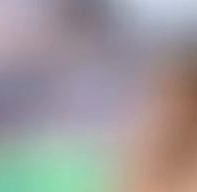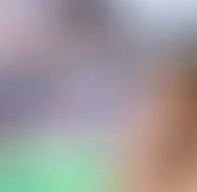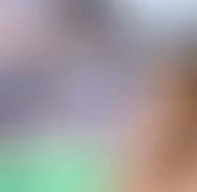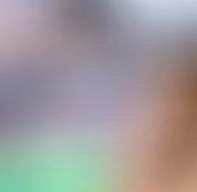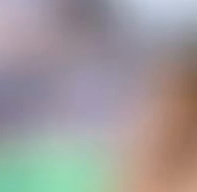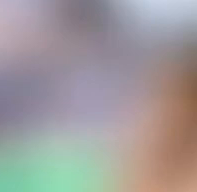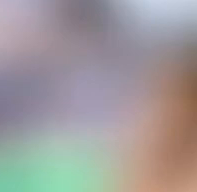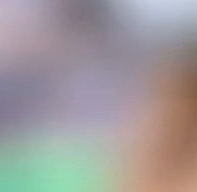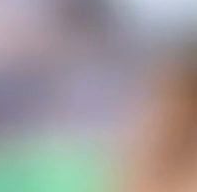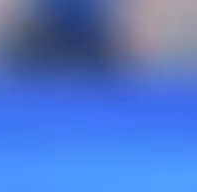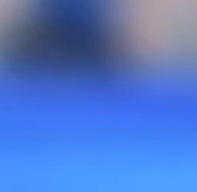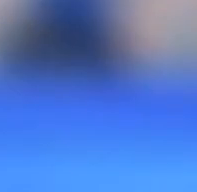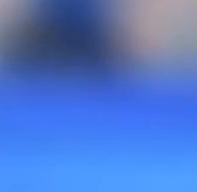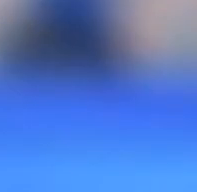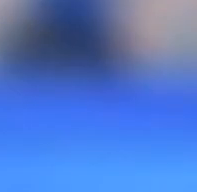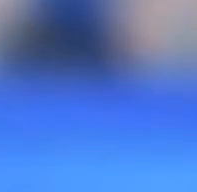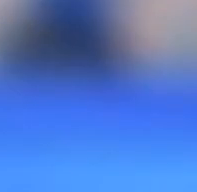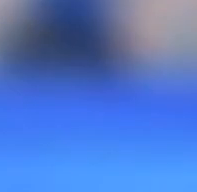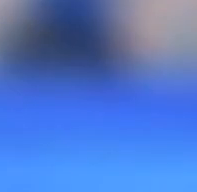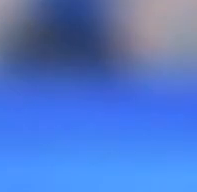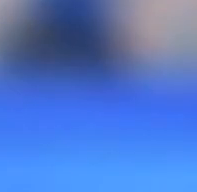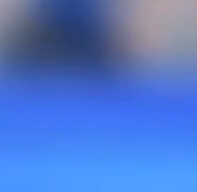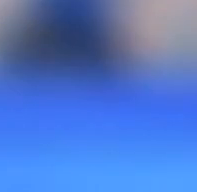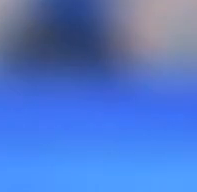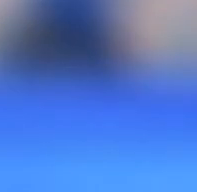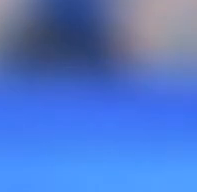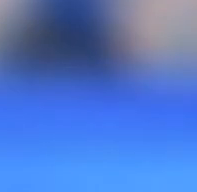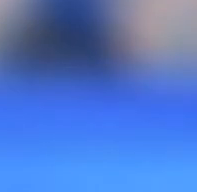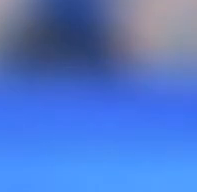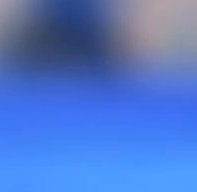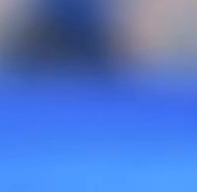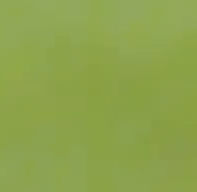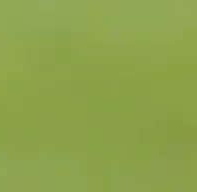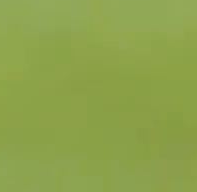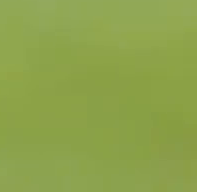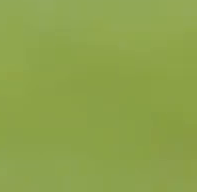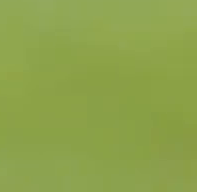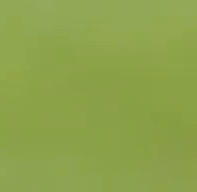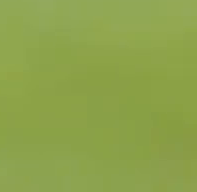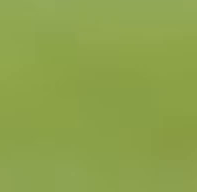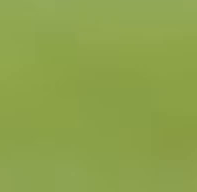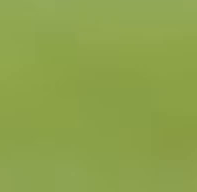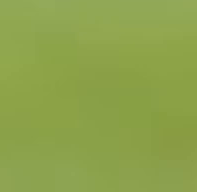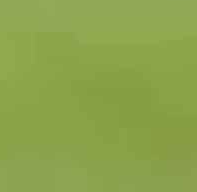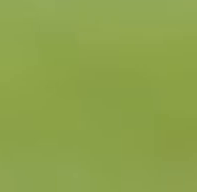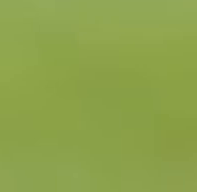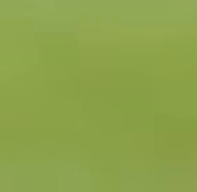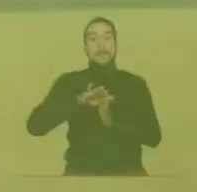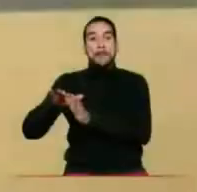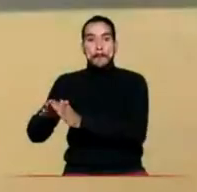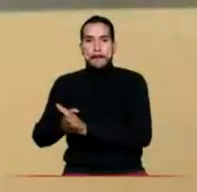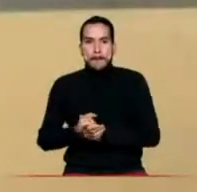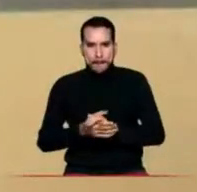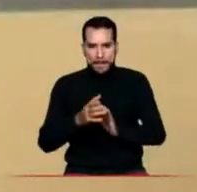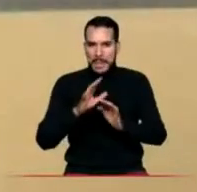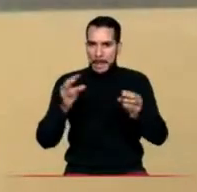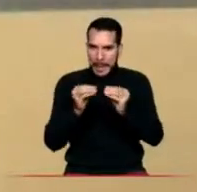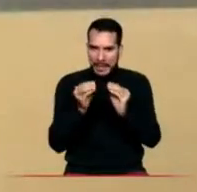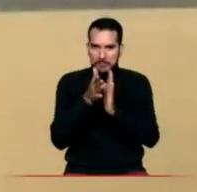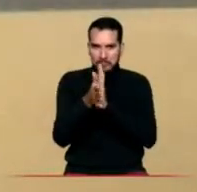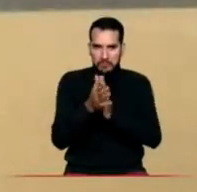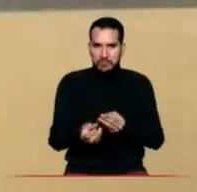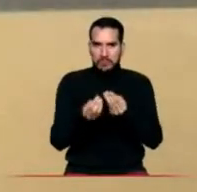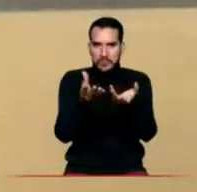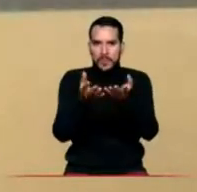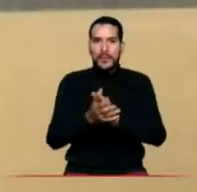de América, la negativa sin duda alguna es la del conjunto Deportivo Cali. Y continuando con más información, hablemos